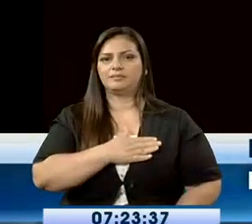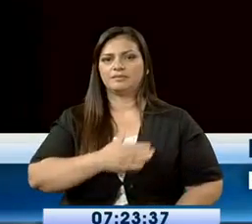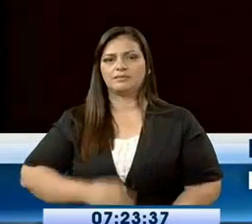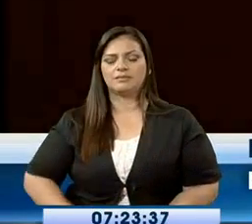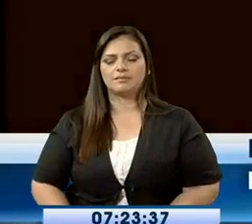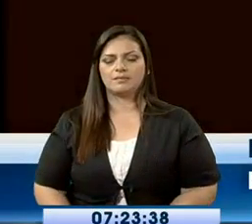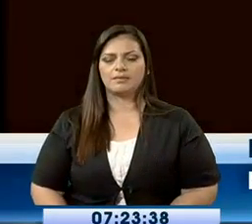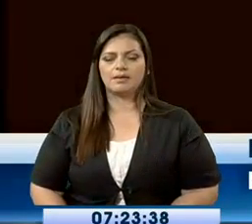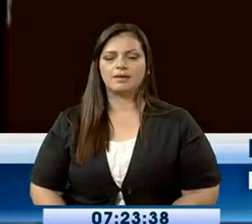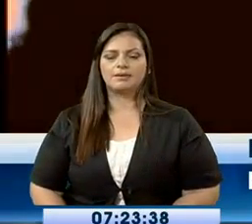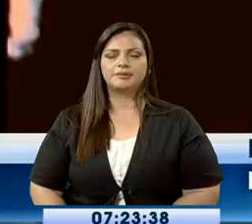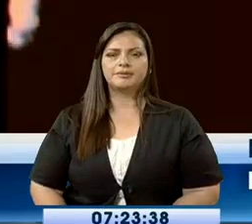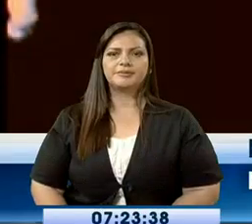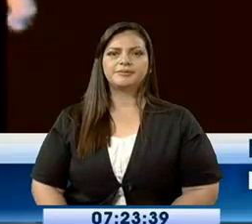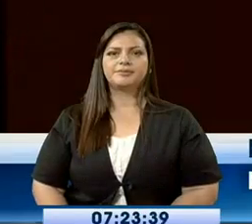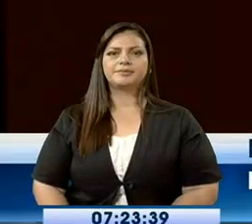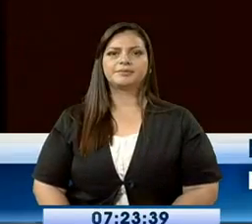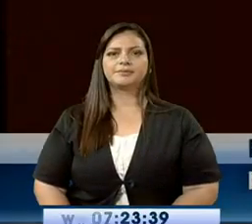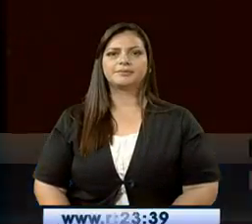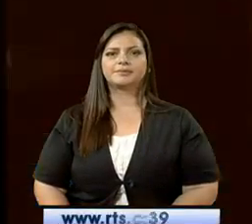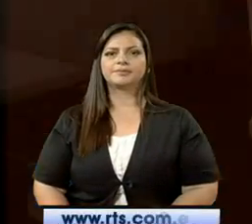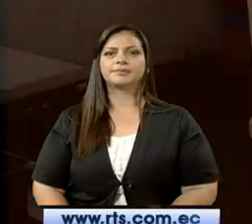informó Iván Casamen.